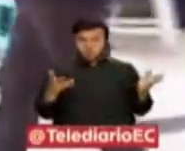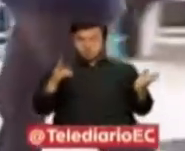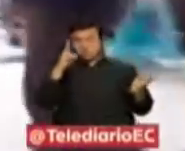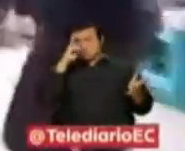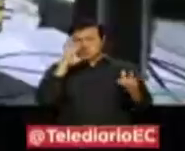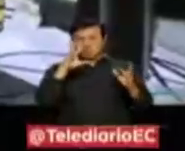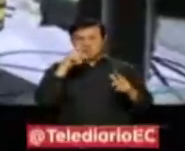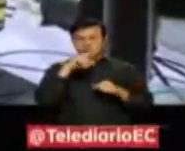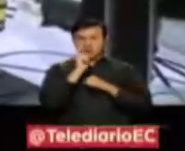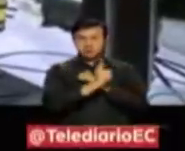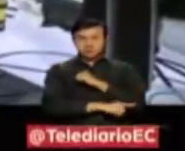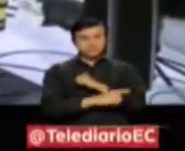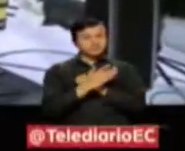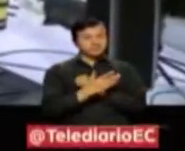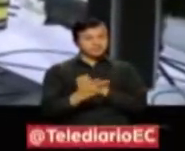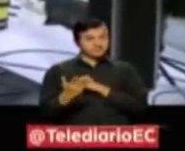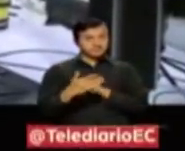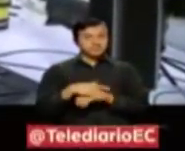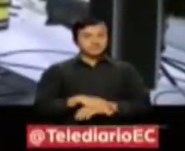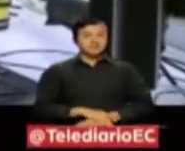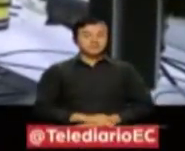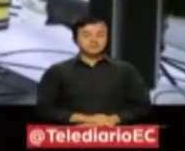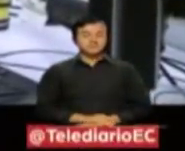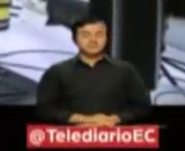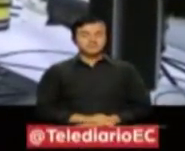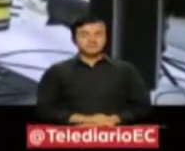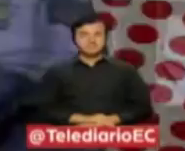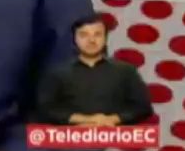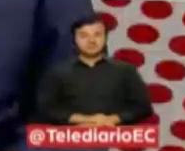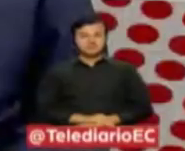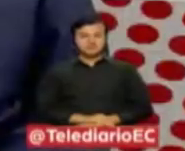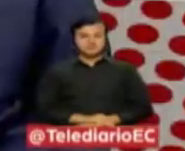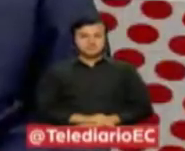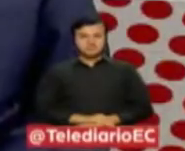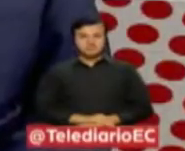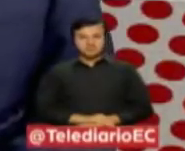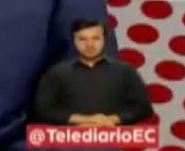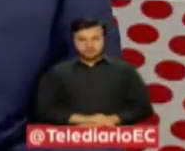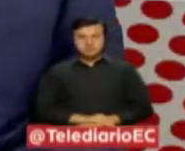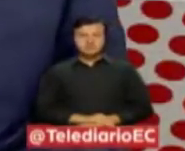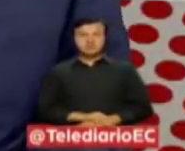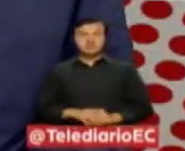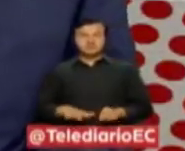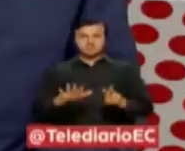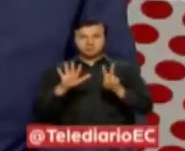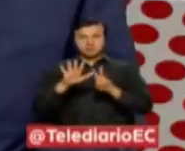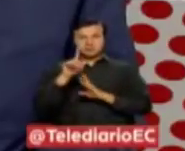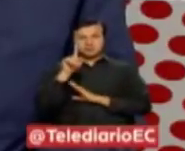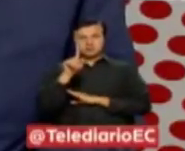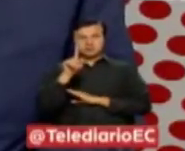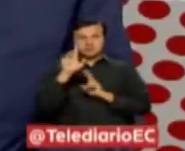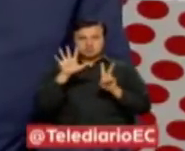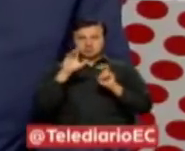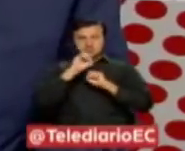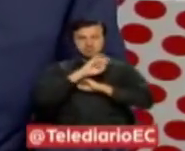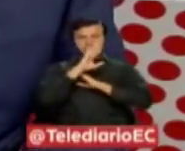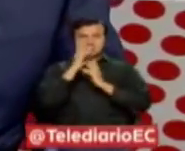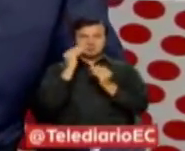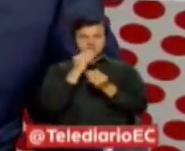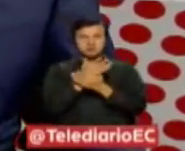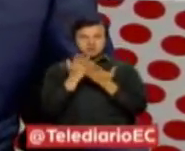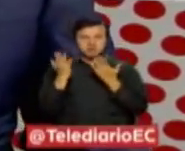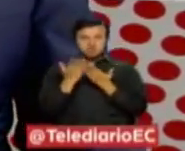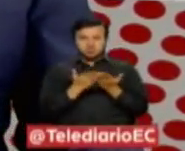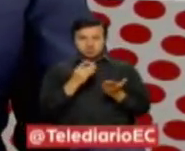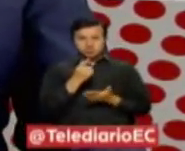actos de corrupción. Néstor Aguilera, Telediario. Son las 7:00 a.m. Está con